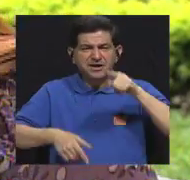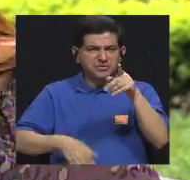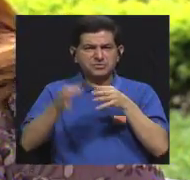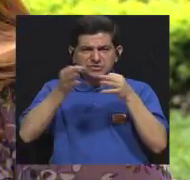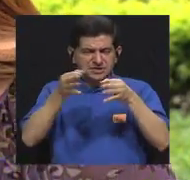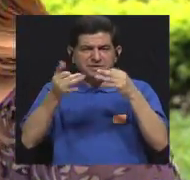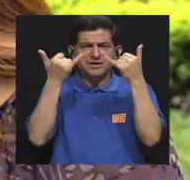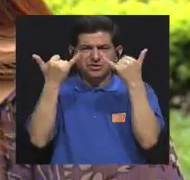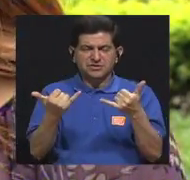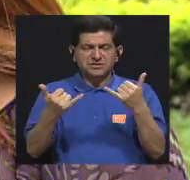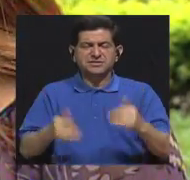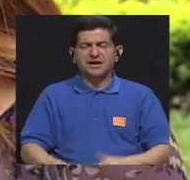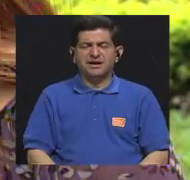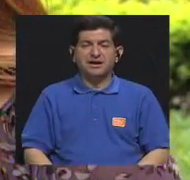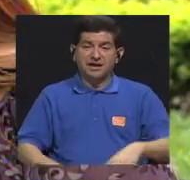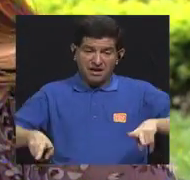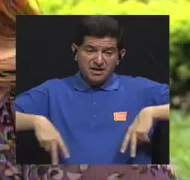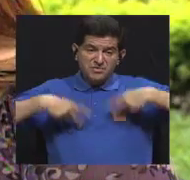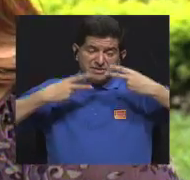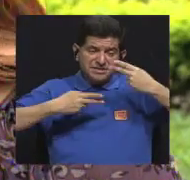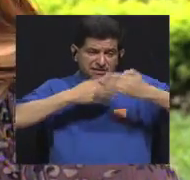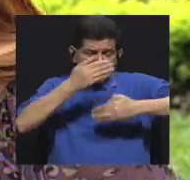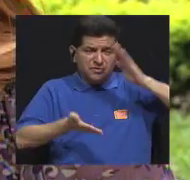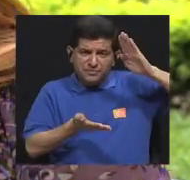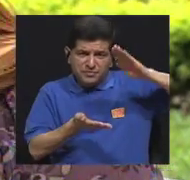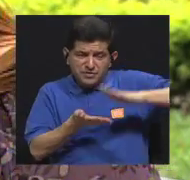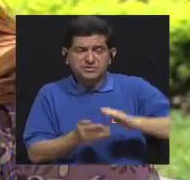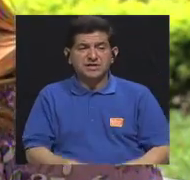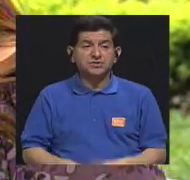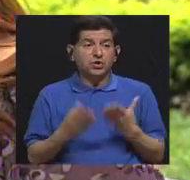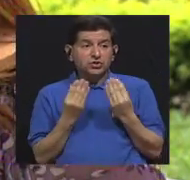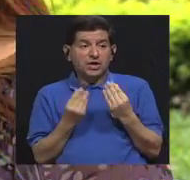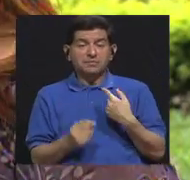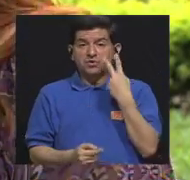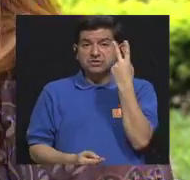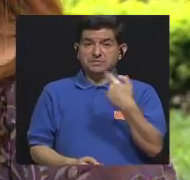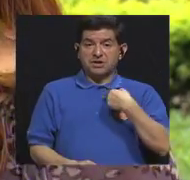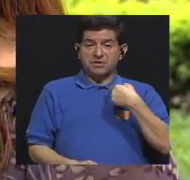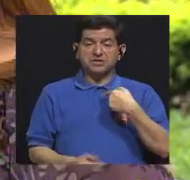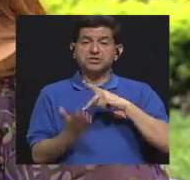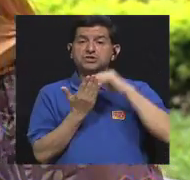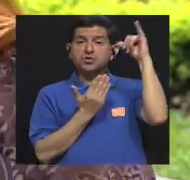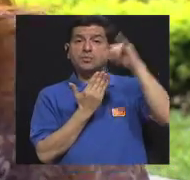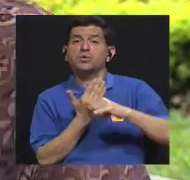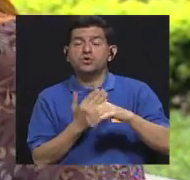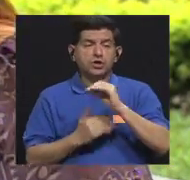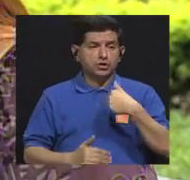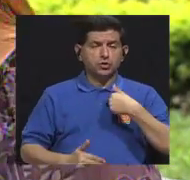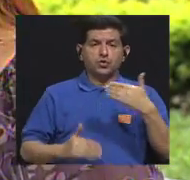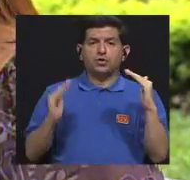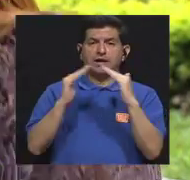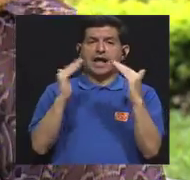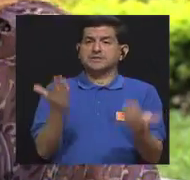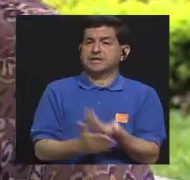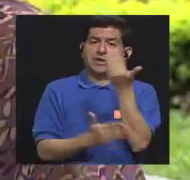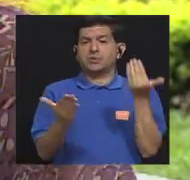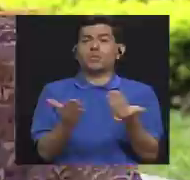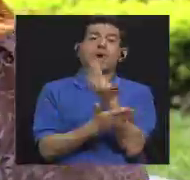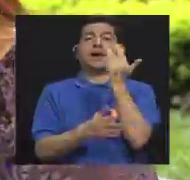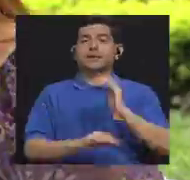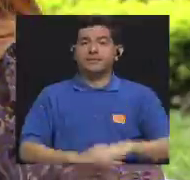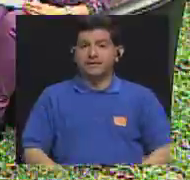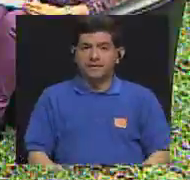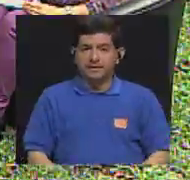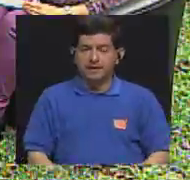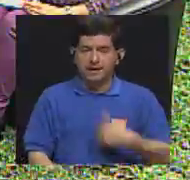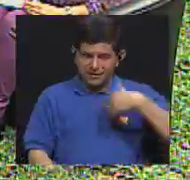perdiendo, como usted lo acaba de señalar, a lo largo de nuestra vida. Tal vez por ese temor también al qué dirán si me ven montando un proyecto o teniendo casa nueva,